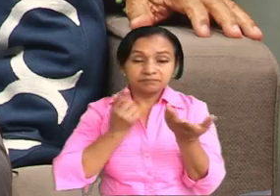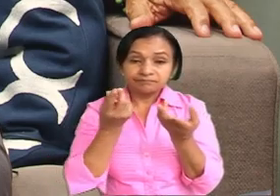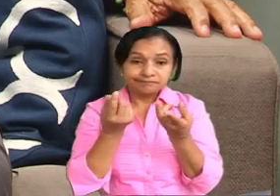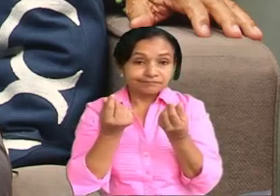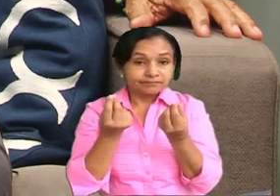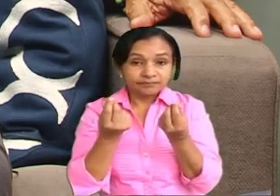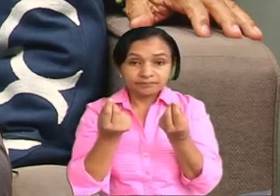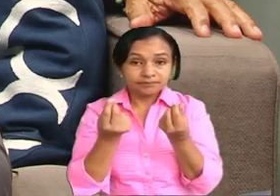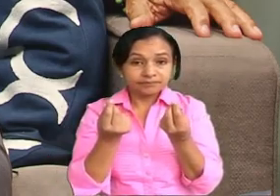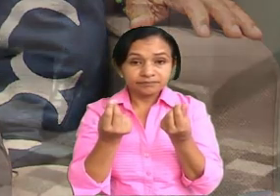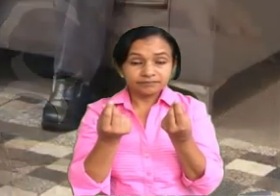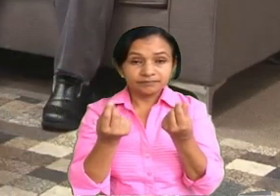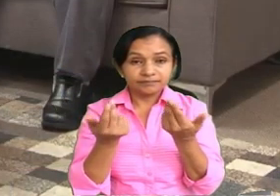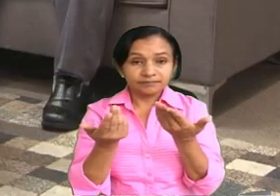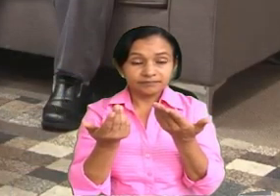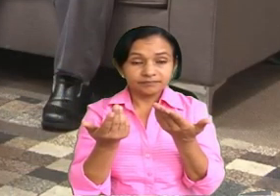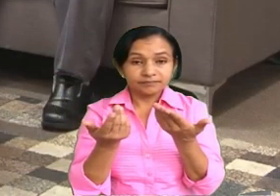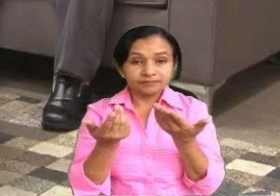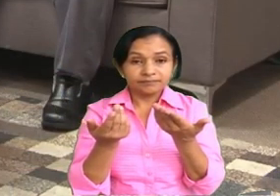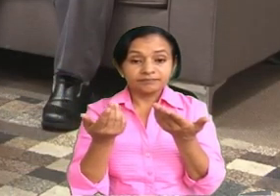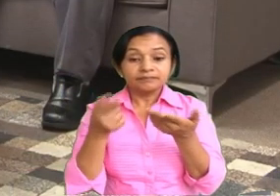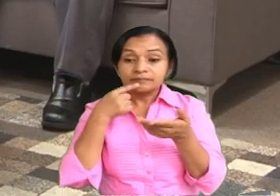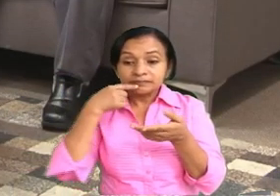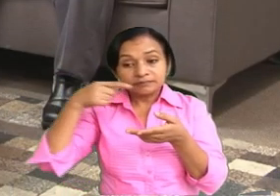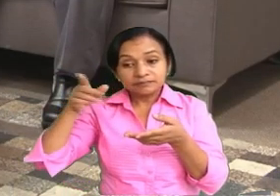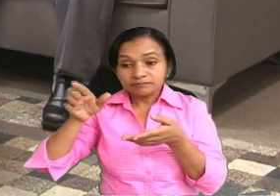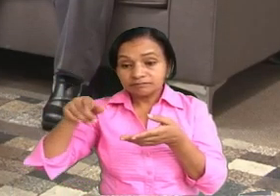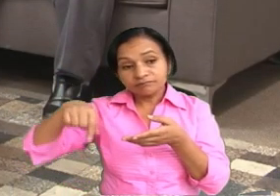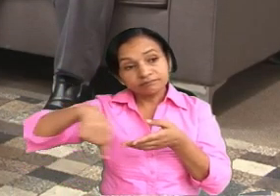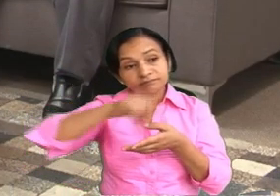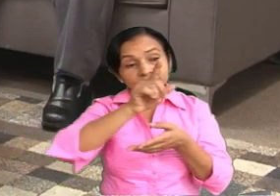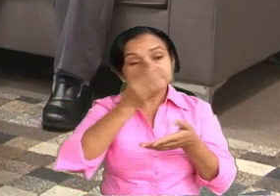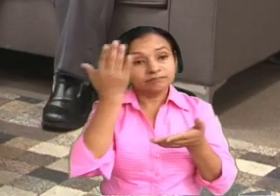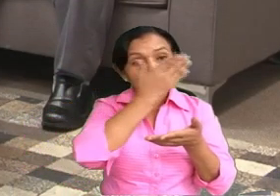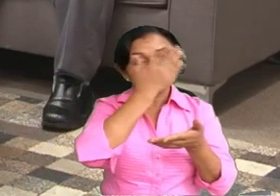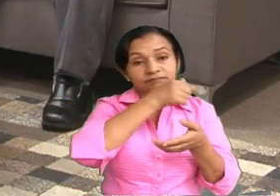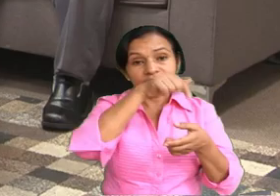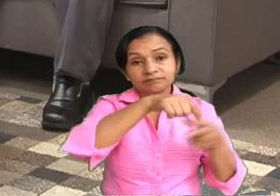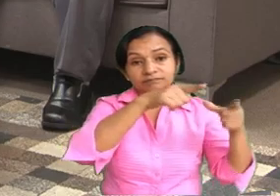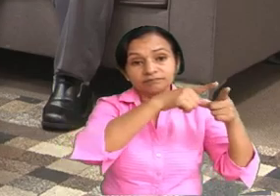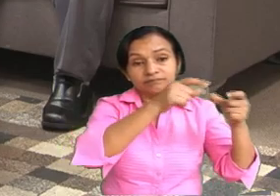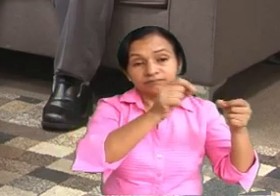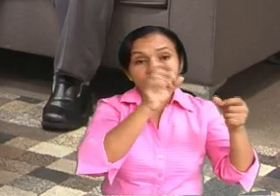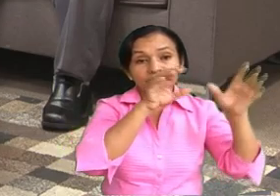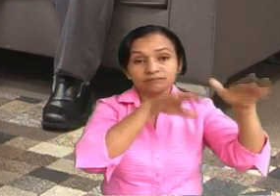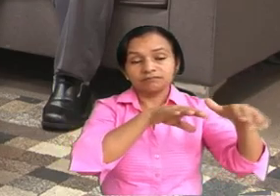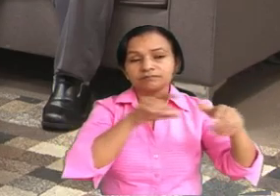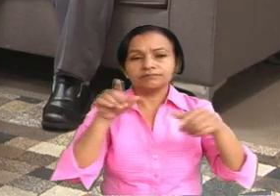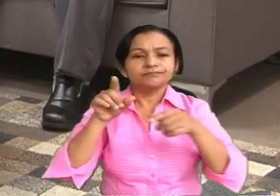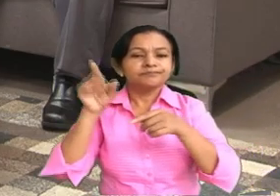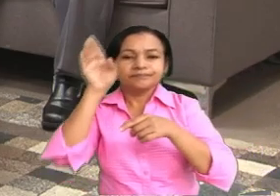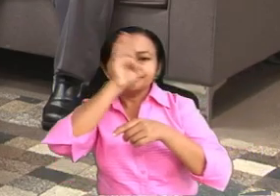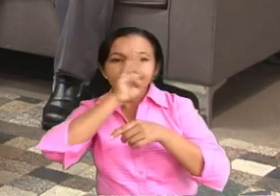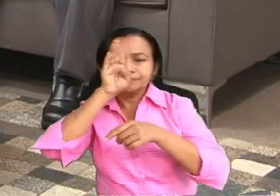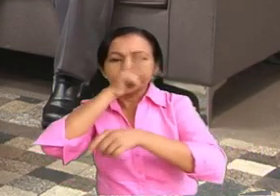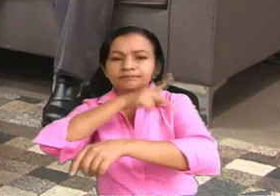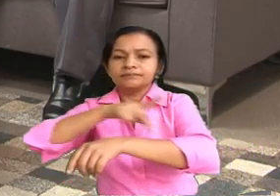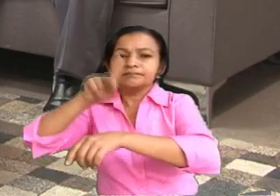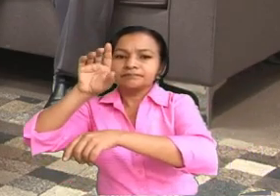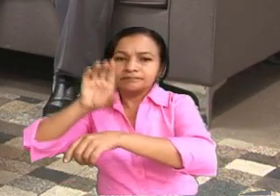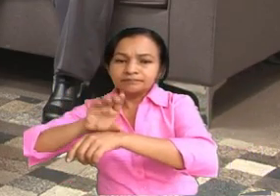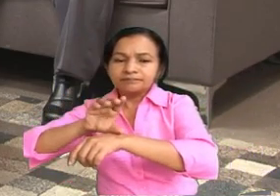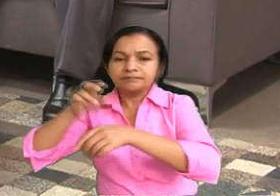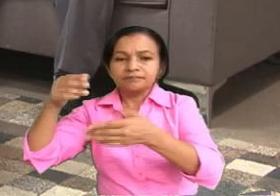suficiente economía para mandarlo, se queda estudiando en Bluefield, en Puerto Cabeza, en